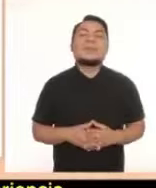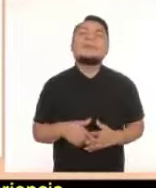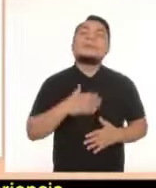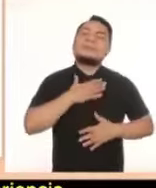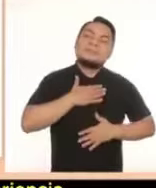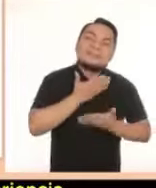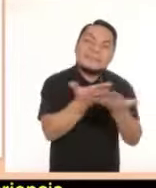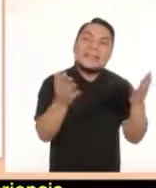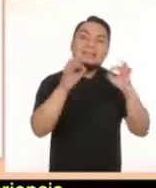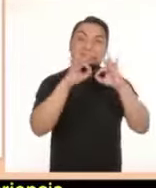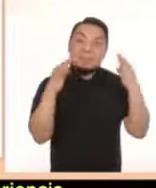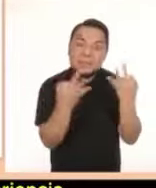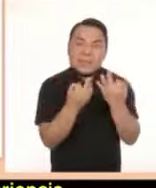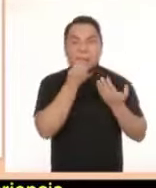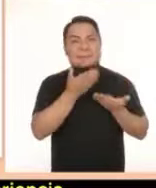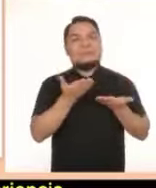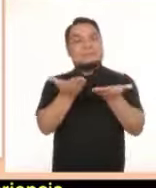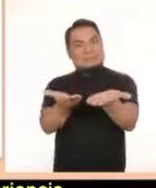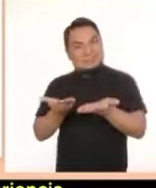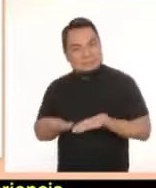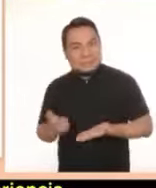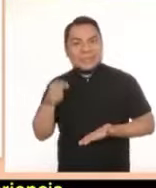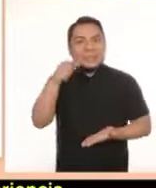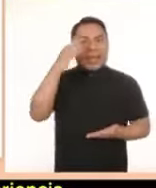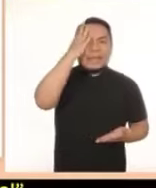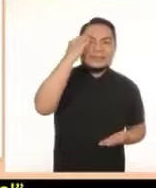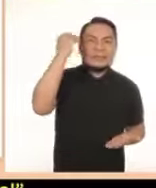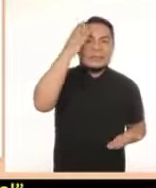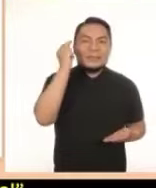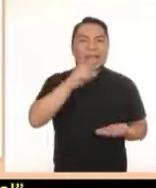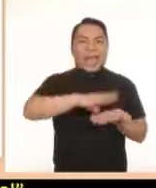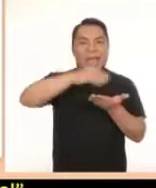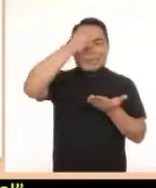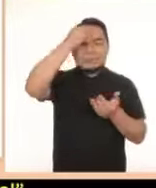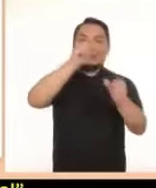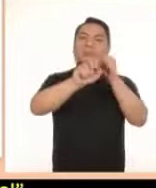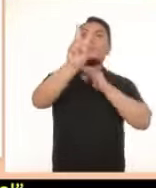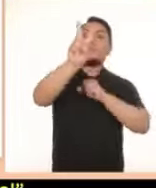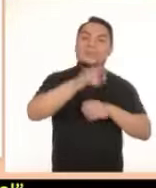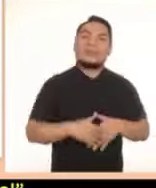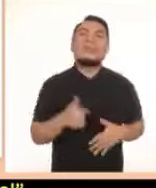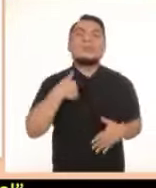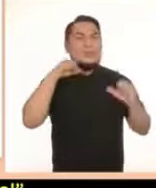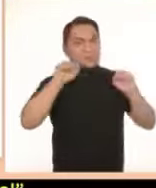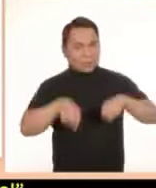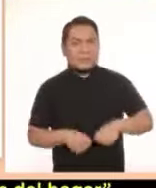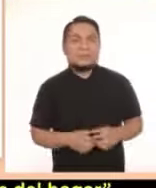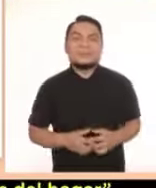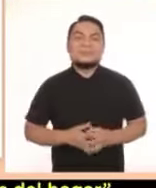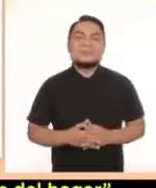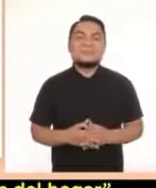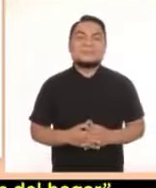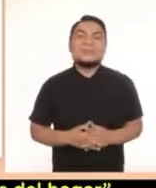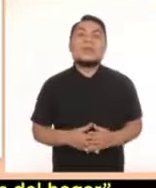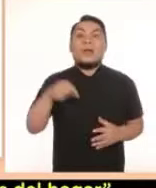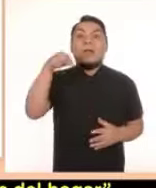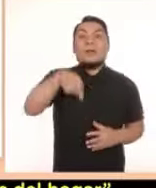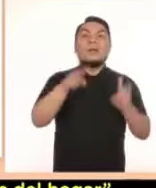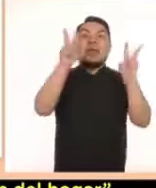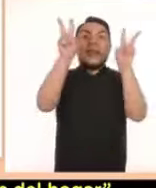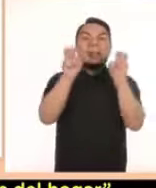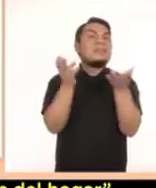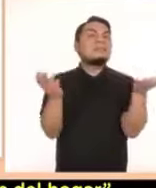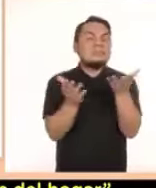Estimadas familias, bienvenidas a la experiencia de aprendizaje número 2, Yo Puedo. Hoy tocaremos el